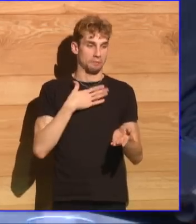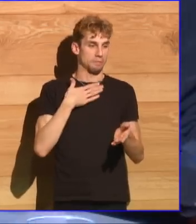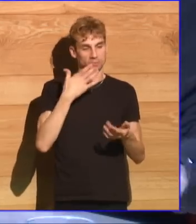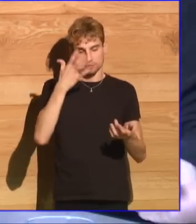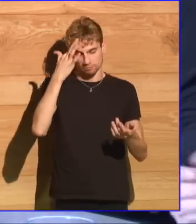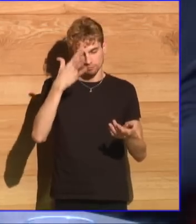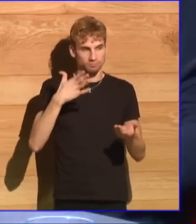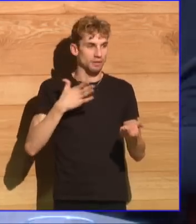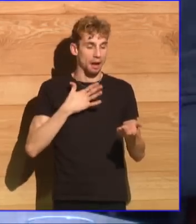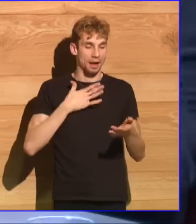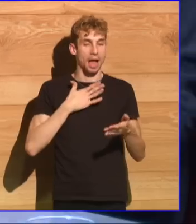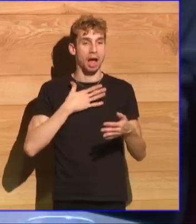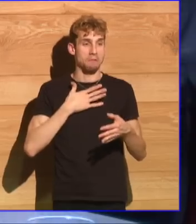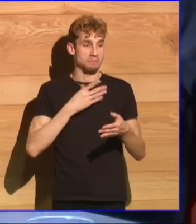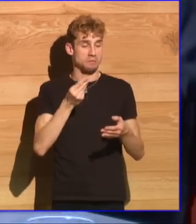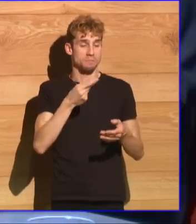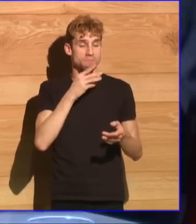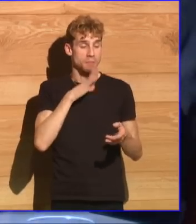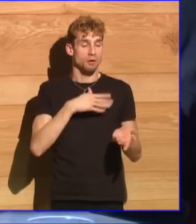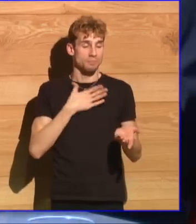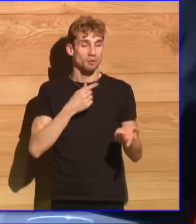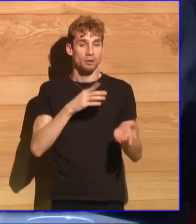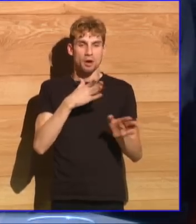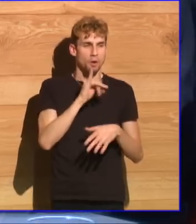mola, pero que lo piense Juan, que es más